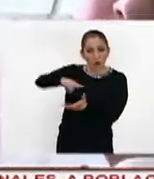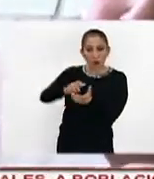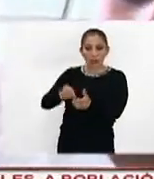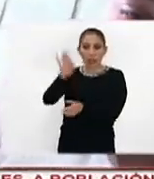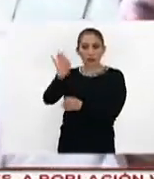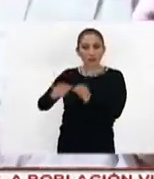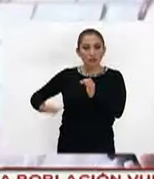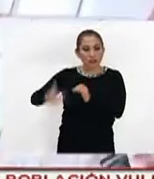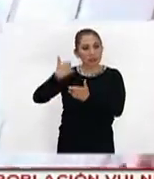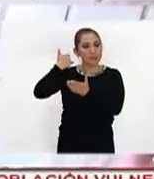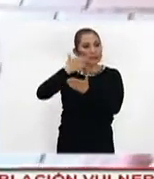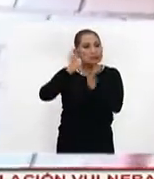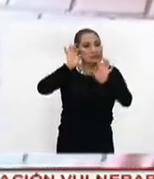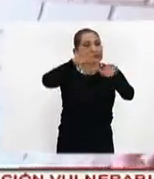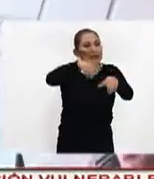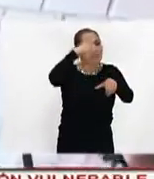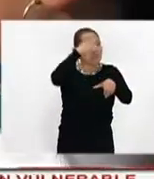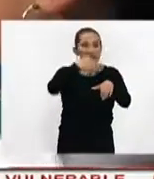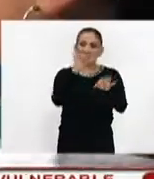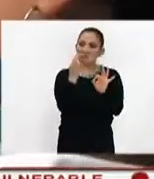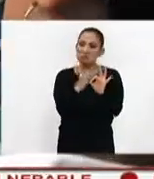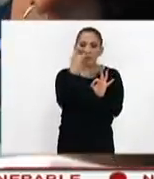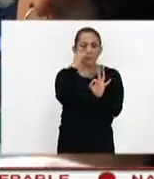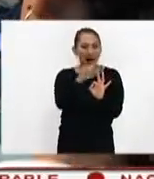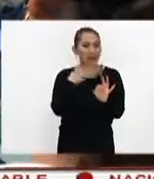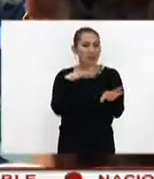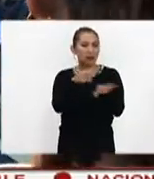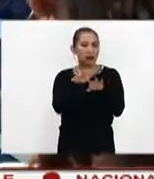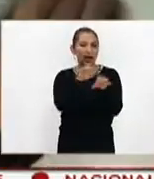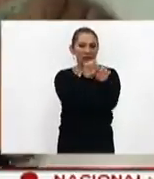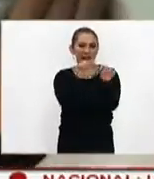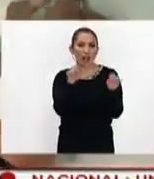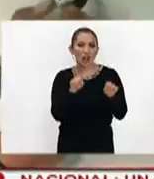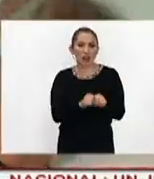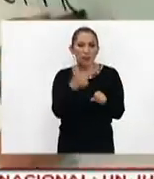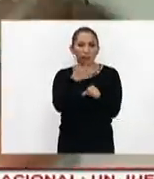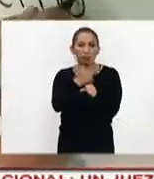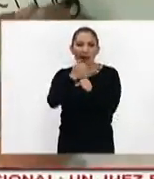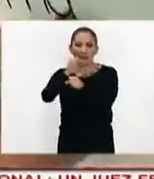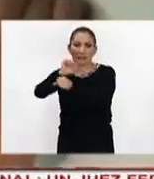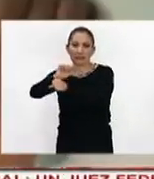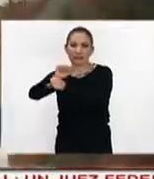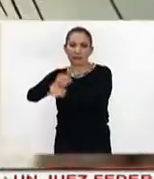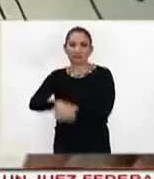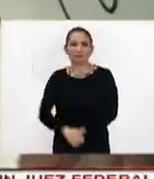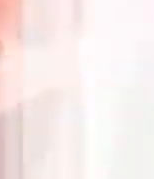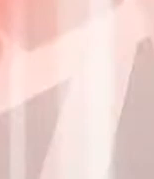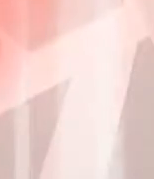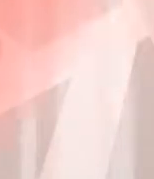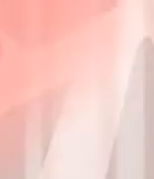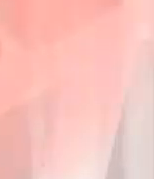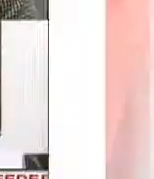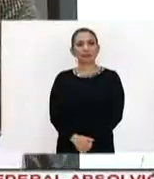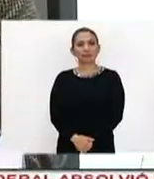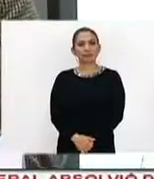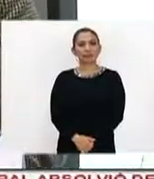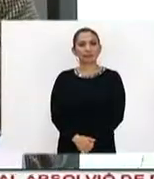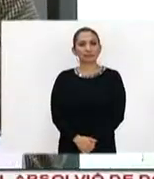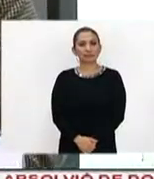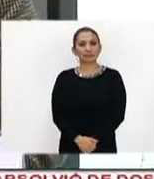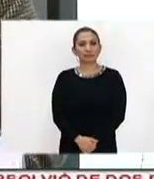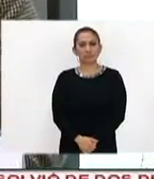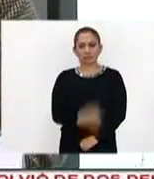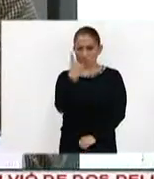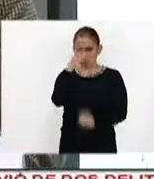proporción de sustentantes idóneos para ocupar los puestos docentes en primarias y secundarias. Si